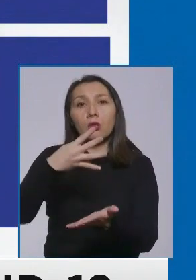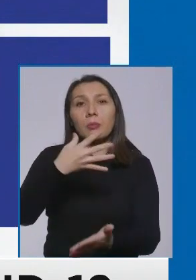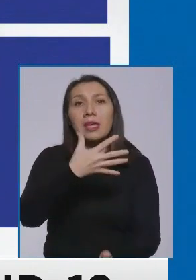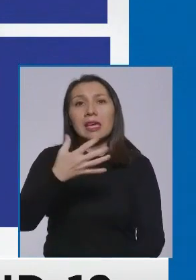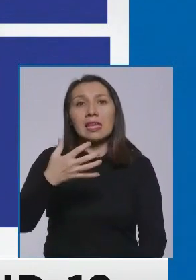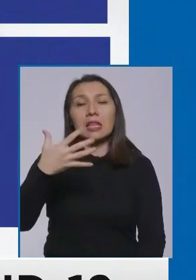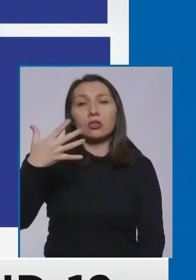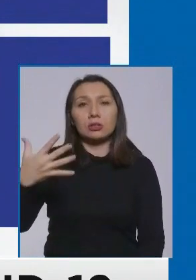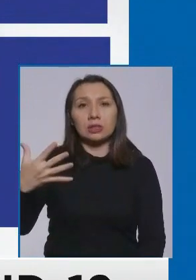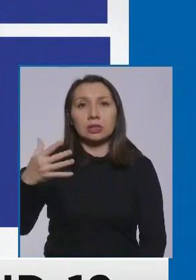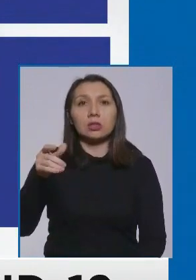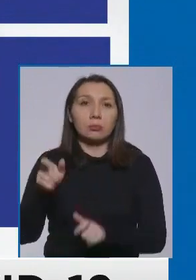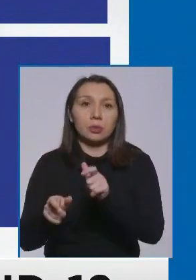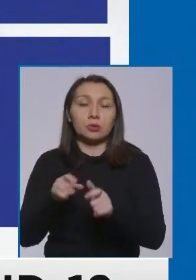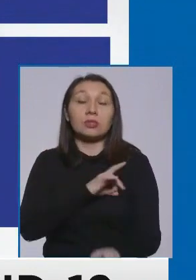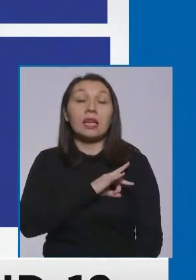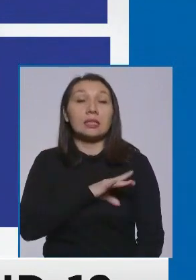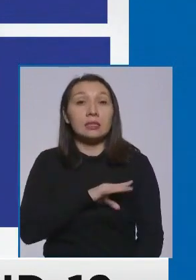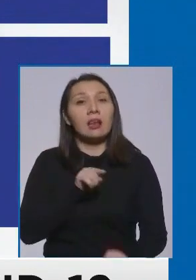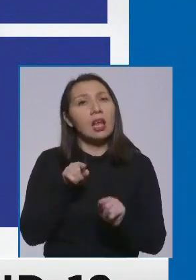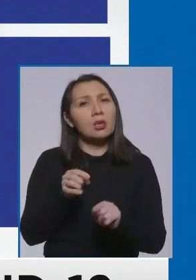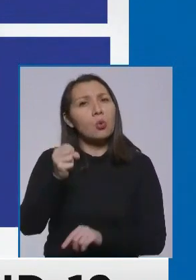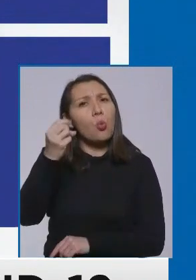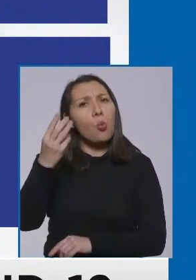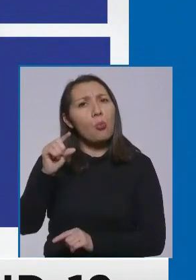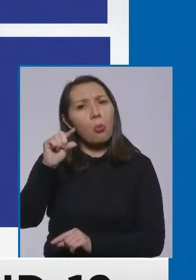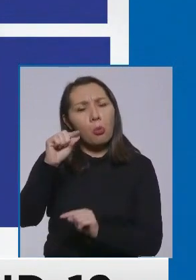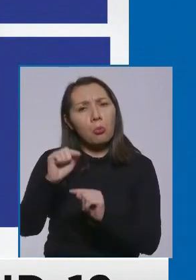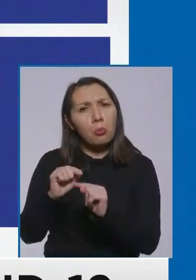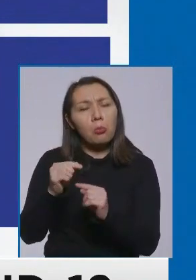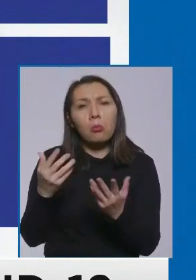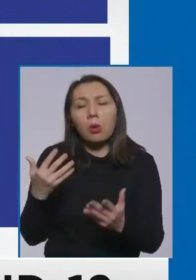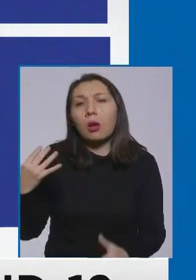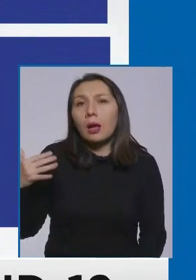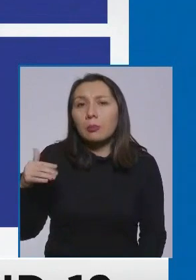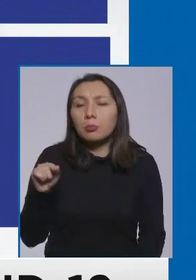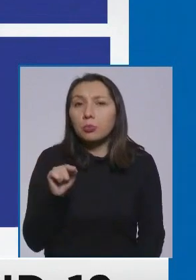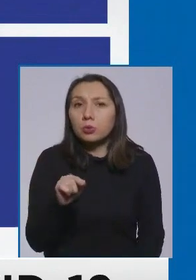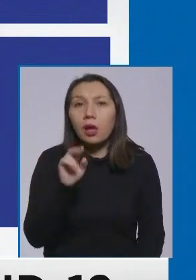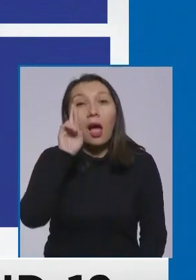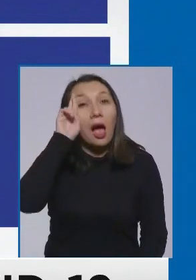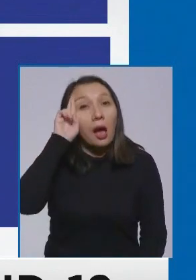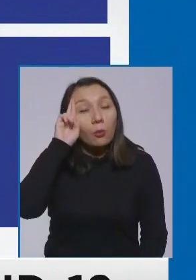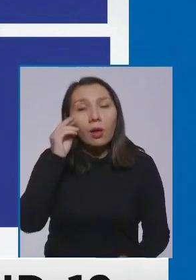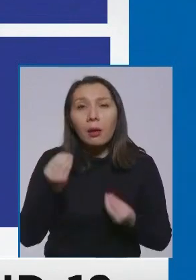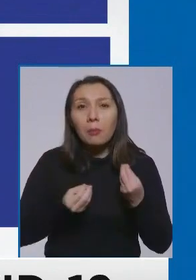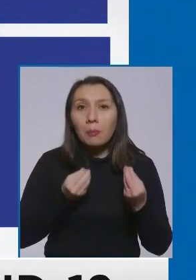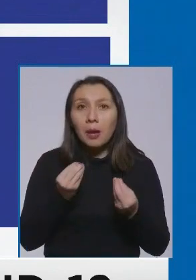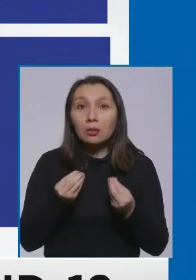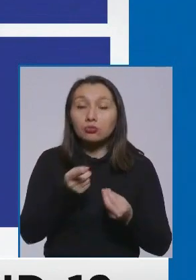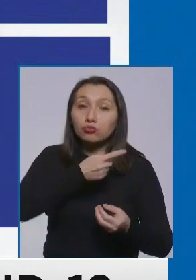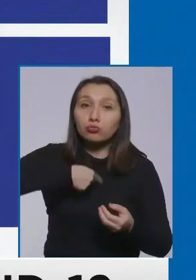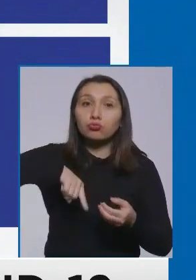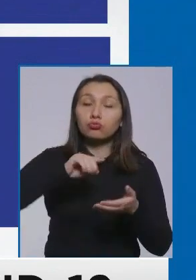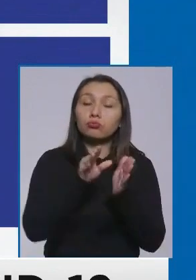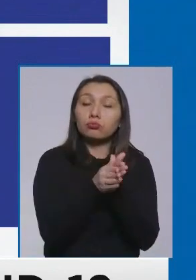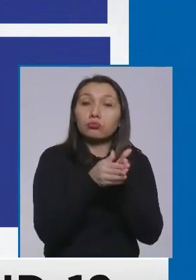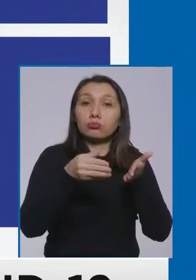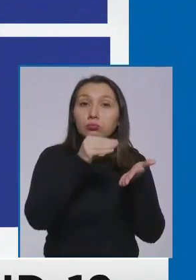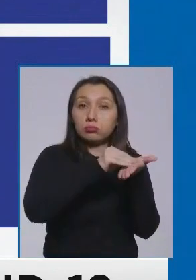4.505 en nuestro país y esta cifra es muy importante recordar que lo que nosotros registramos